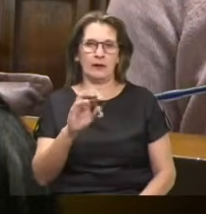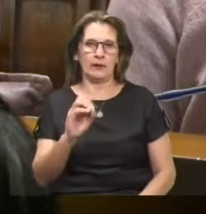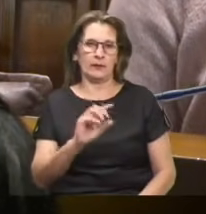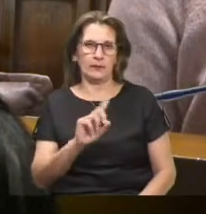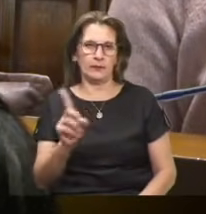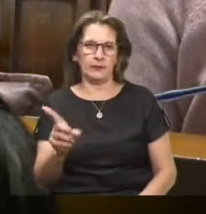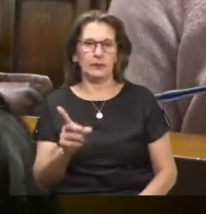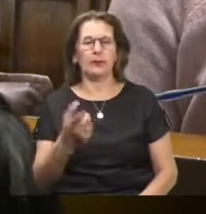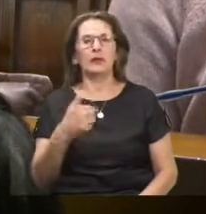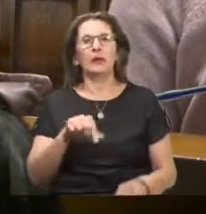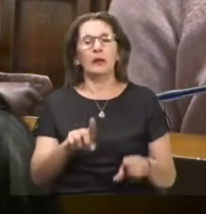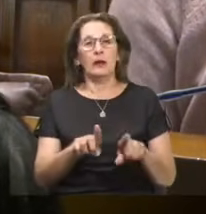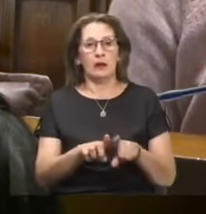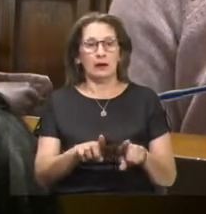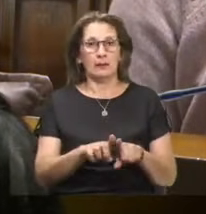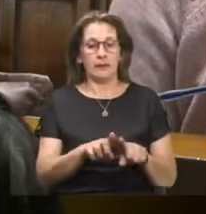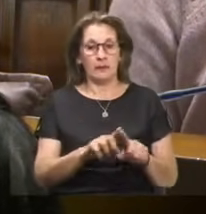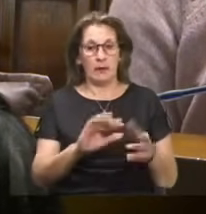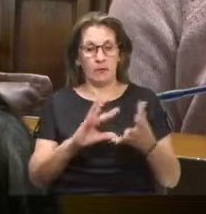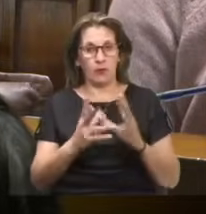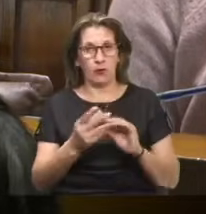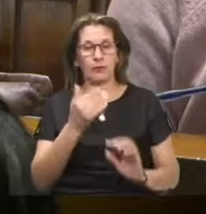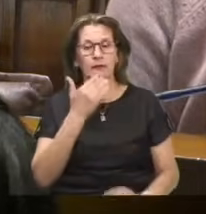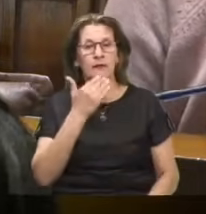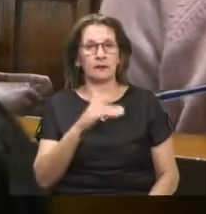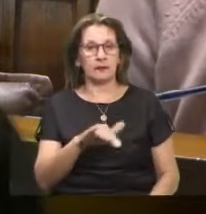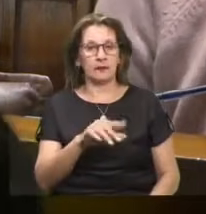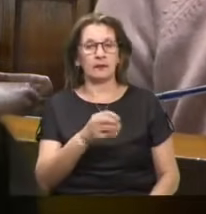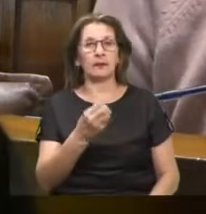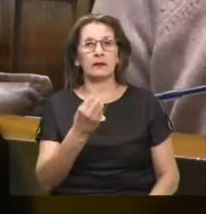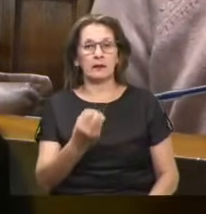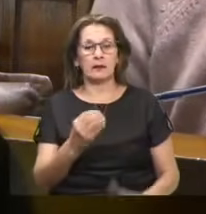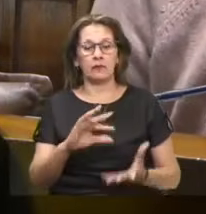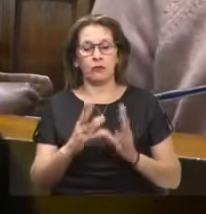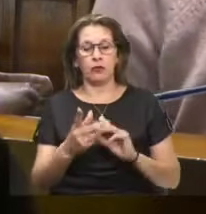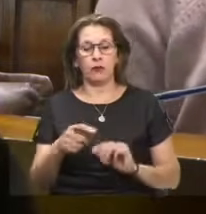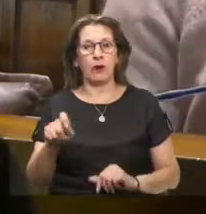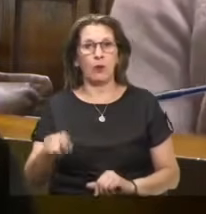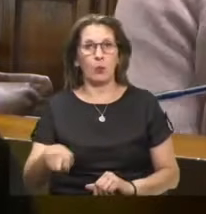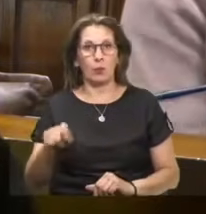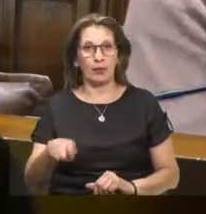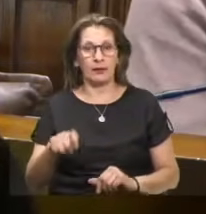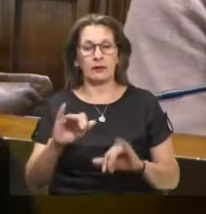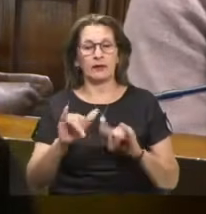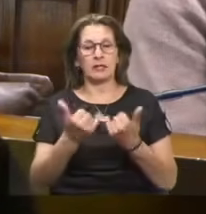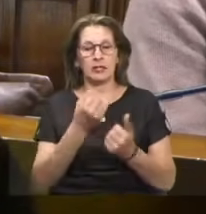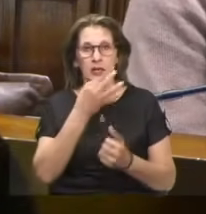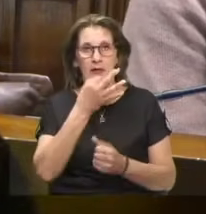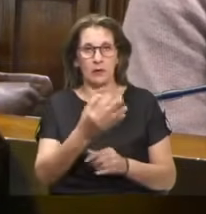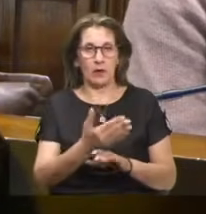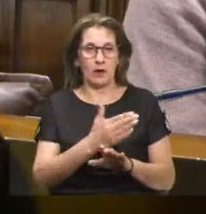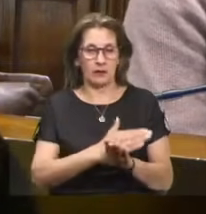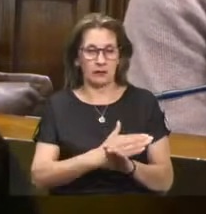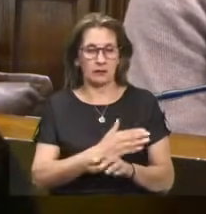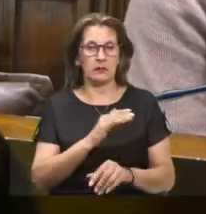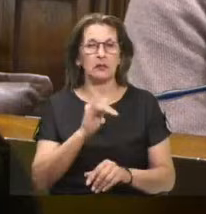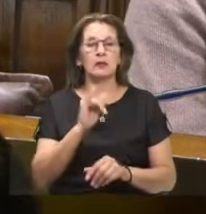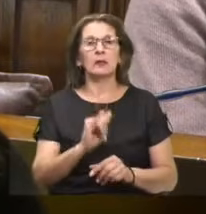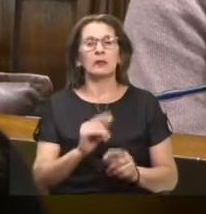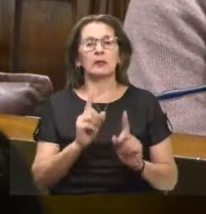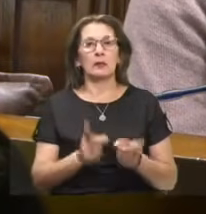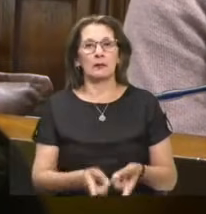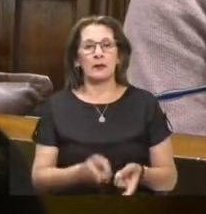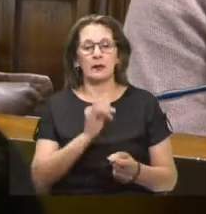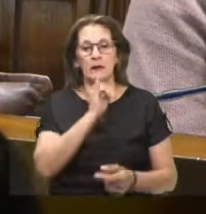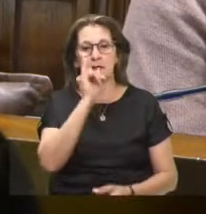mismo sentido, lo entendieron informes jurídicos que se han mencionado y también el